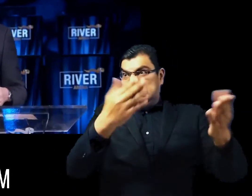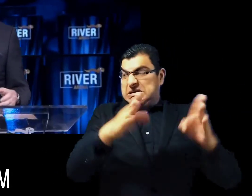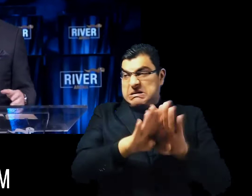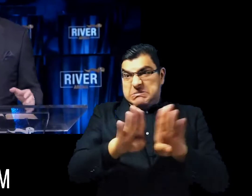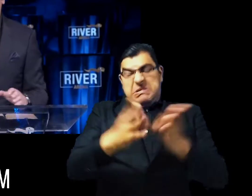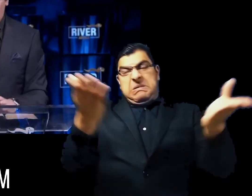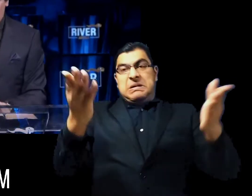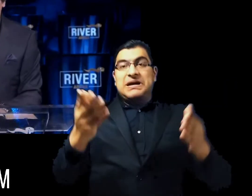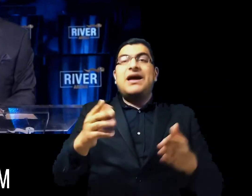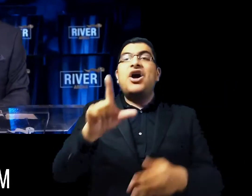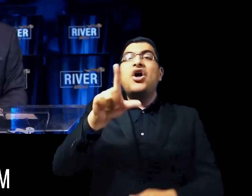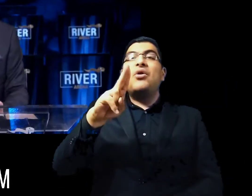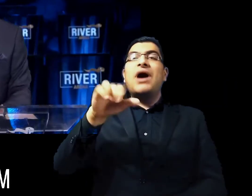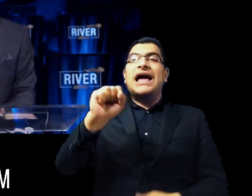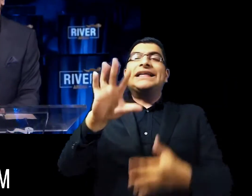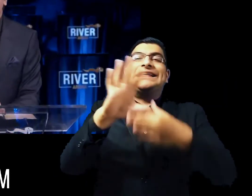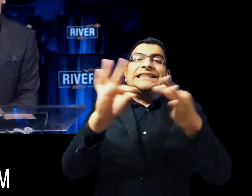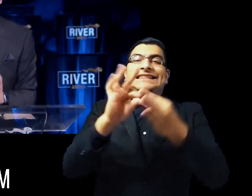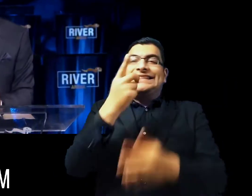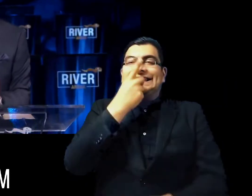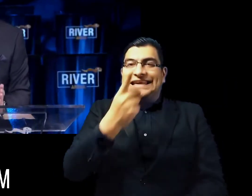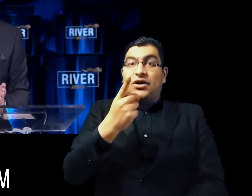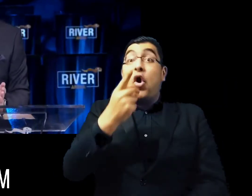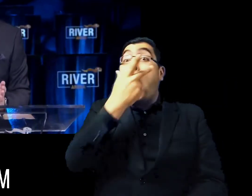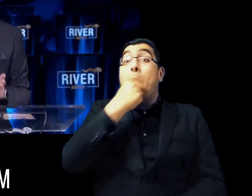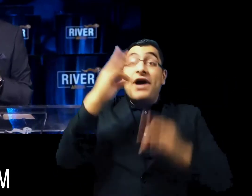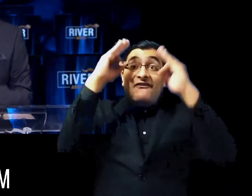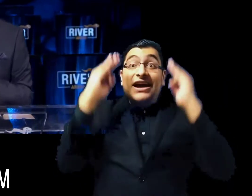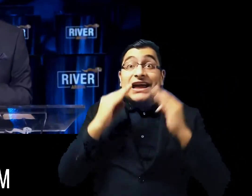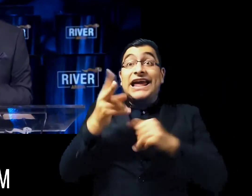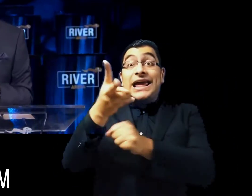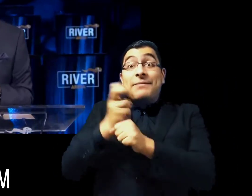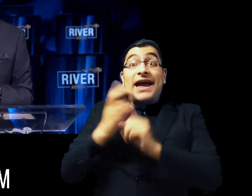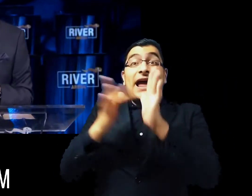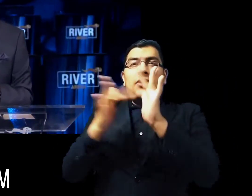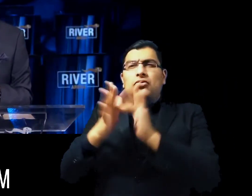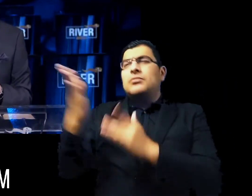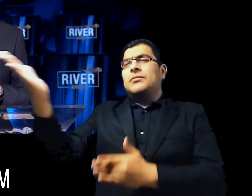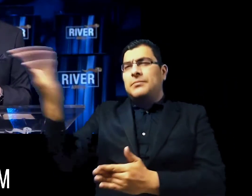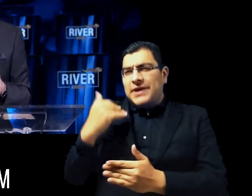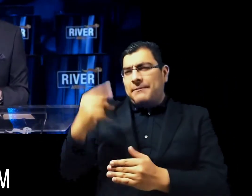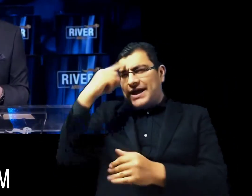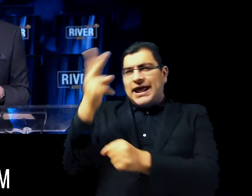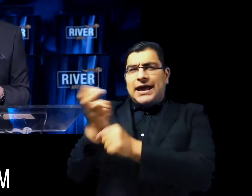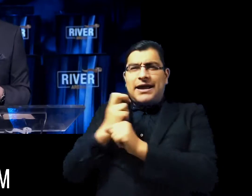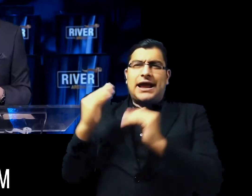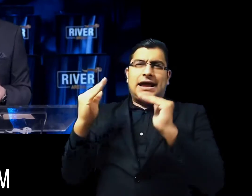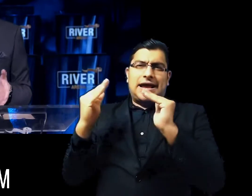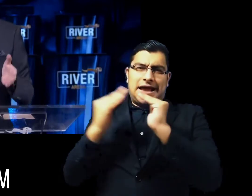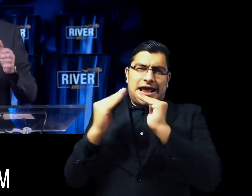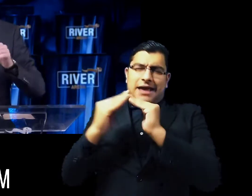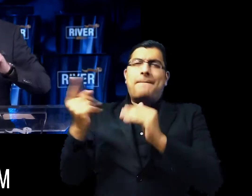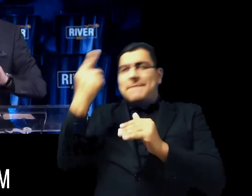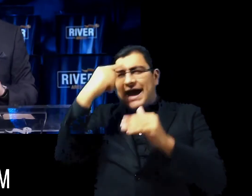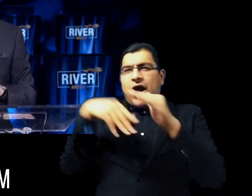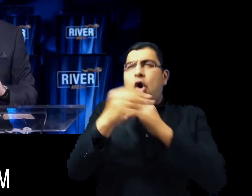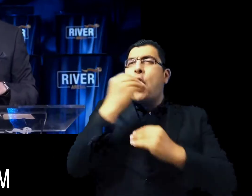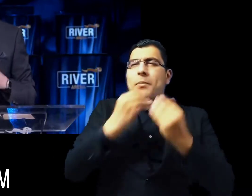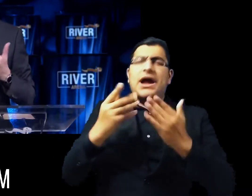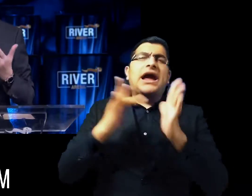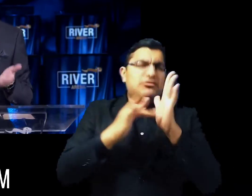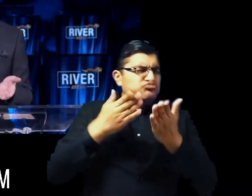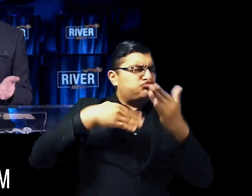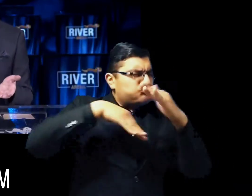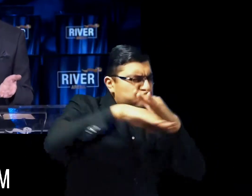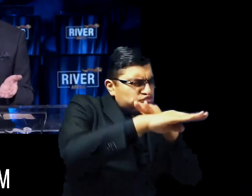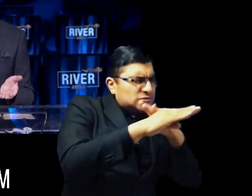7:36 está el episodio donde dice, un fariseo invitó a Jesús a comer con él. Jesús entró en la casa y